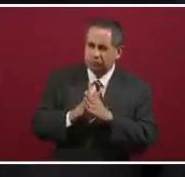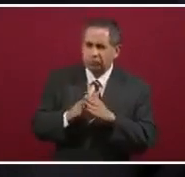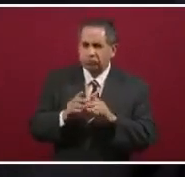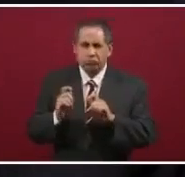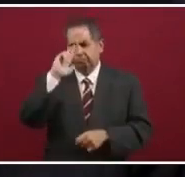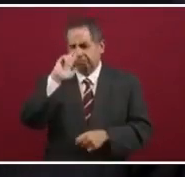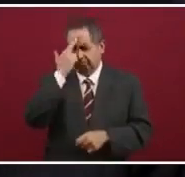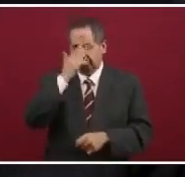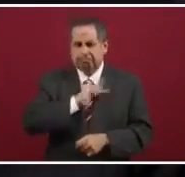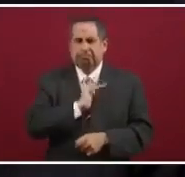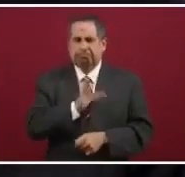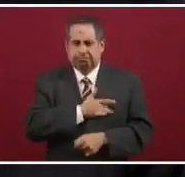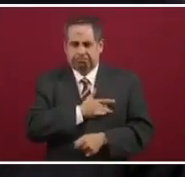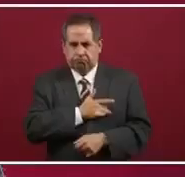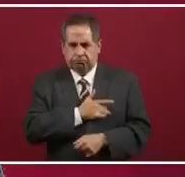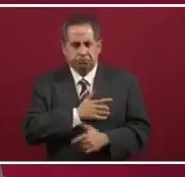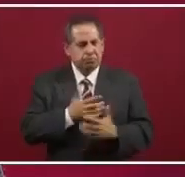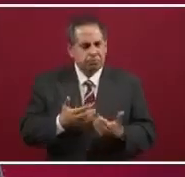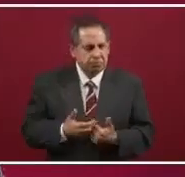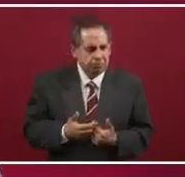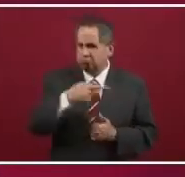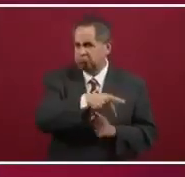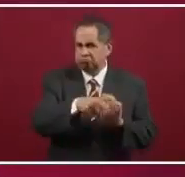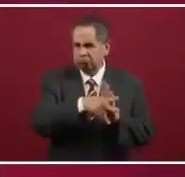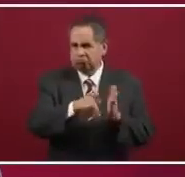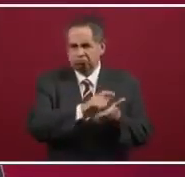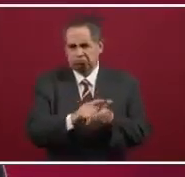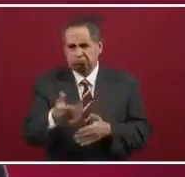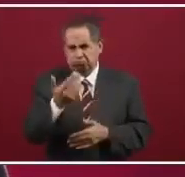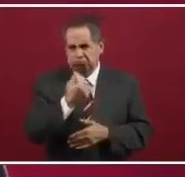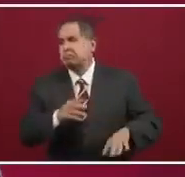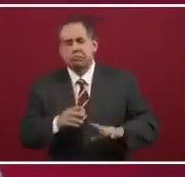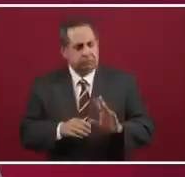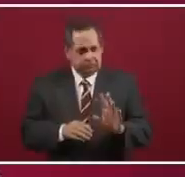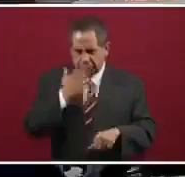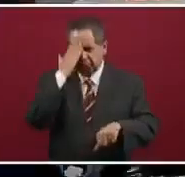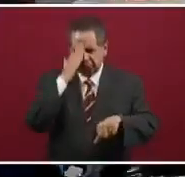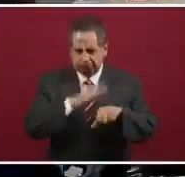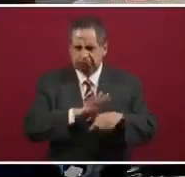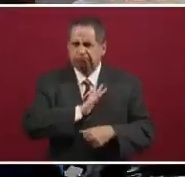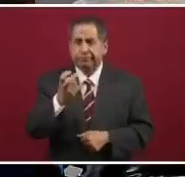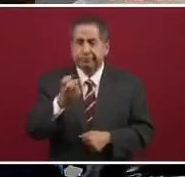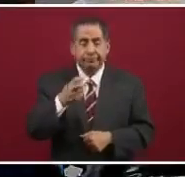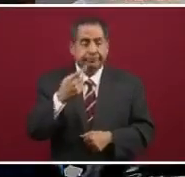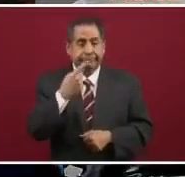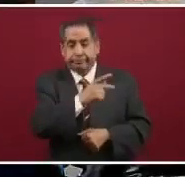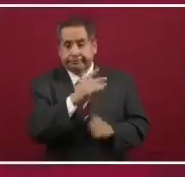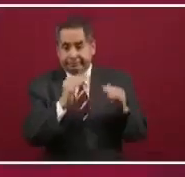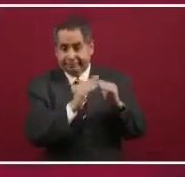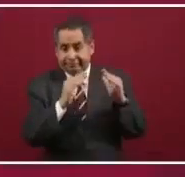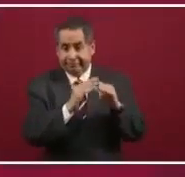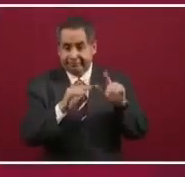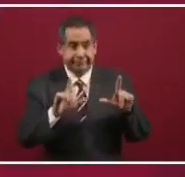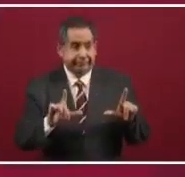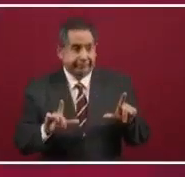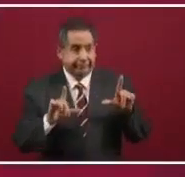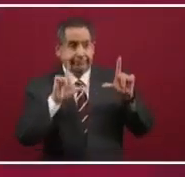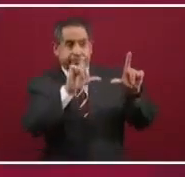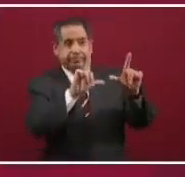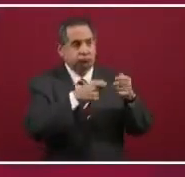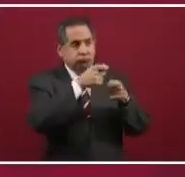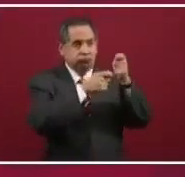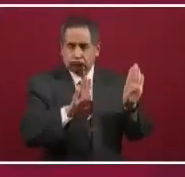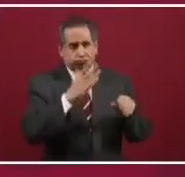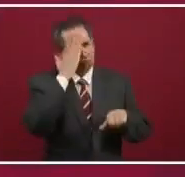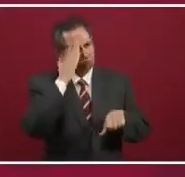le recordara, y es realmente un periodista extraordinario, olvidado, y se va a poner una placa en la casa donde